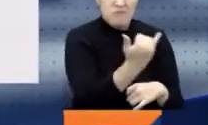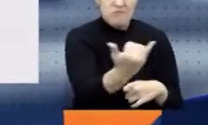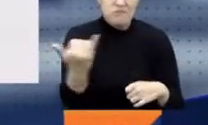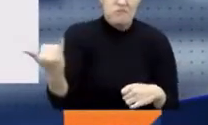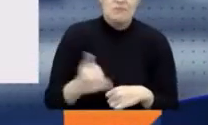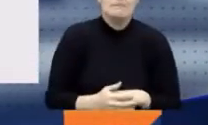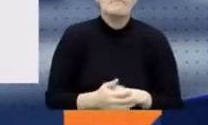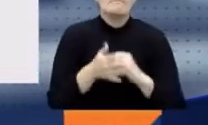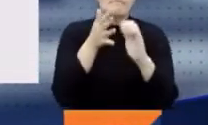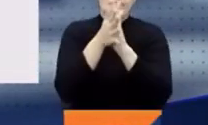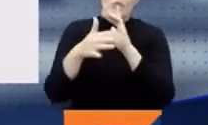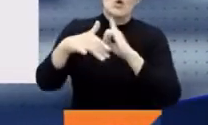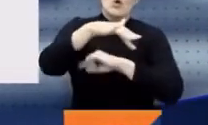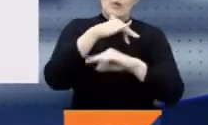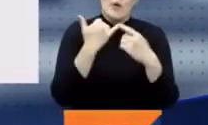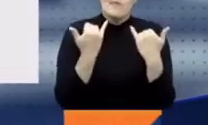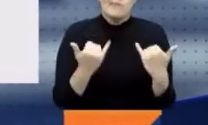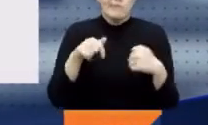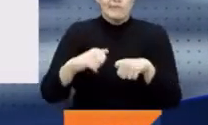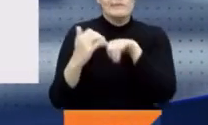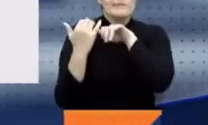del contexto del conflicto armado,